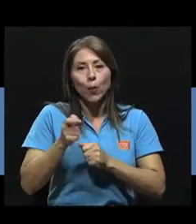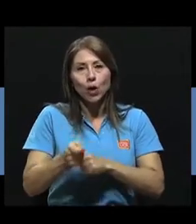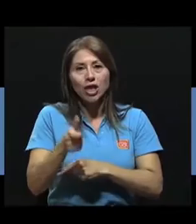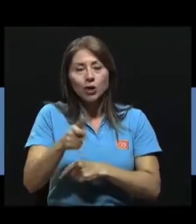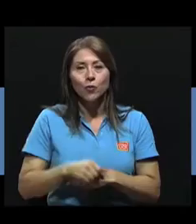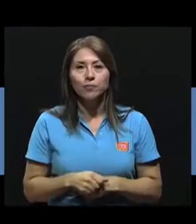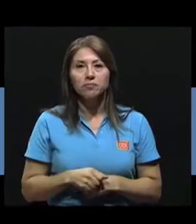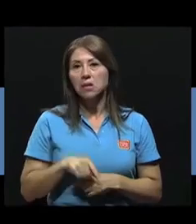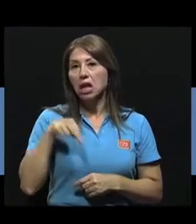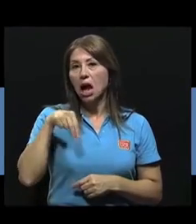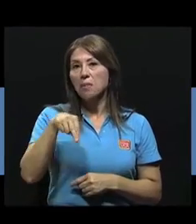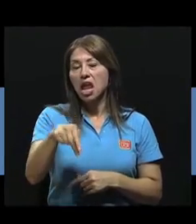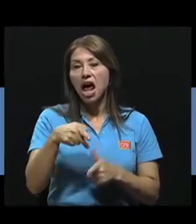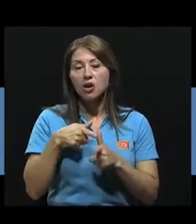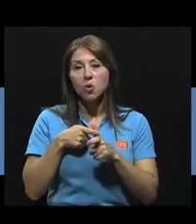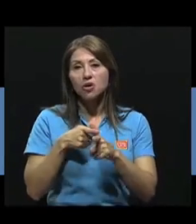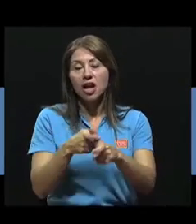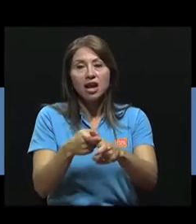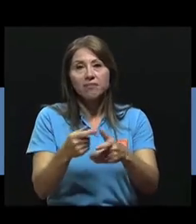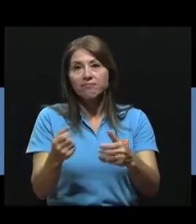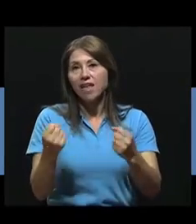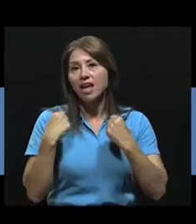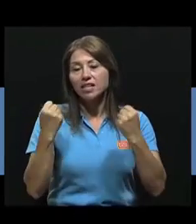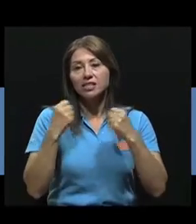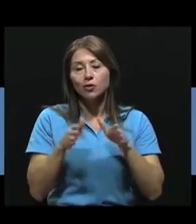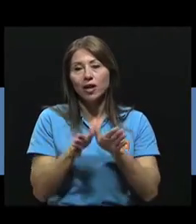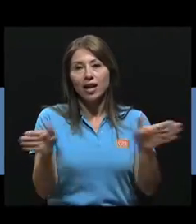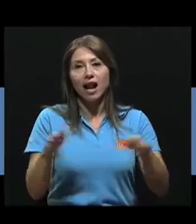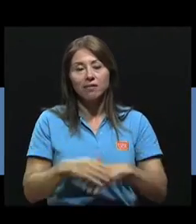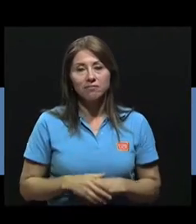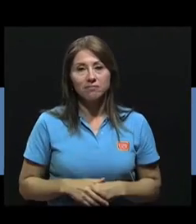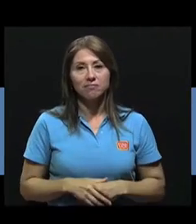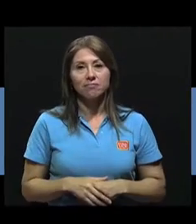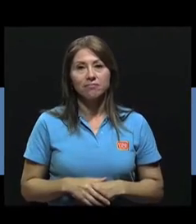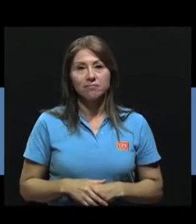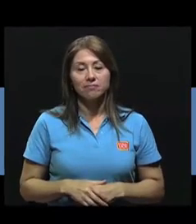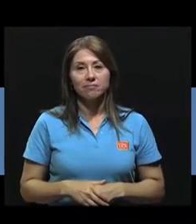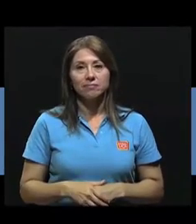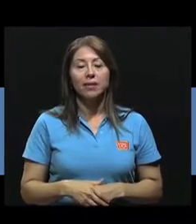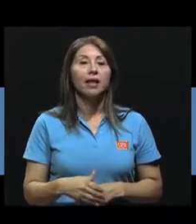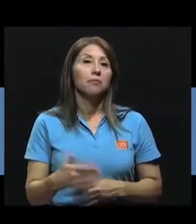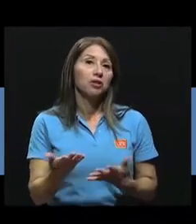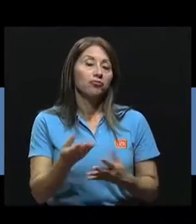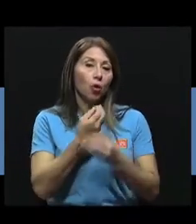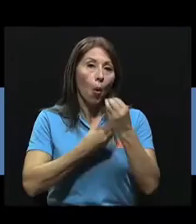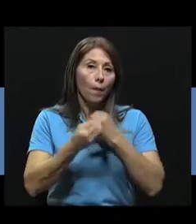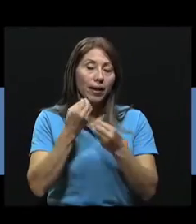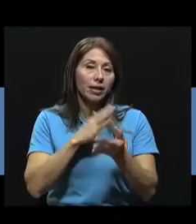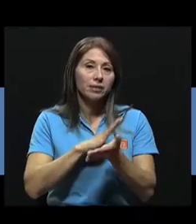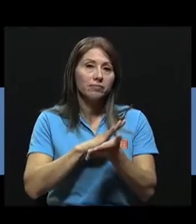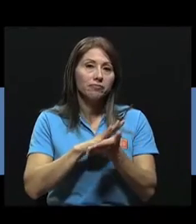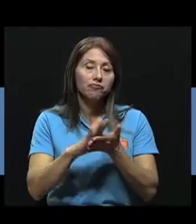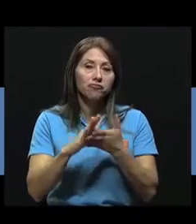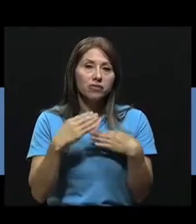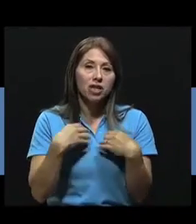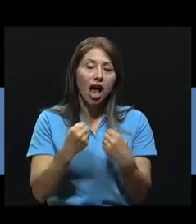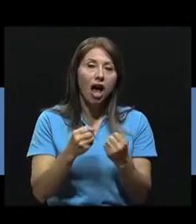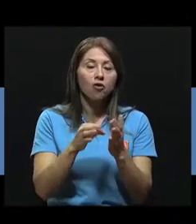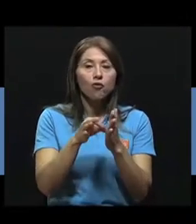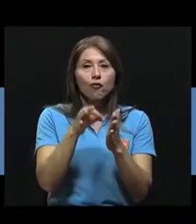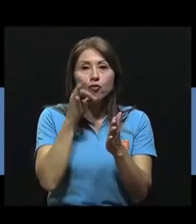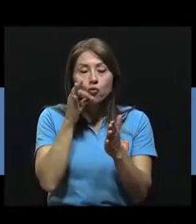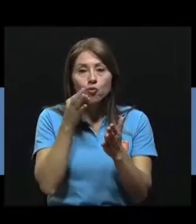poquito. Caminar, correr, qué sé yo, ejercicio en general. Tener comidas